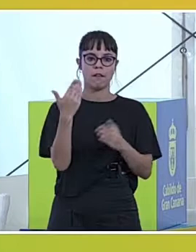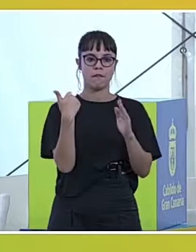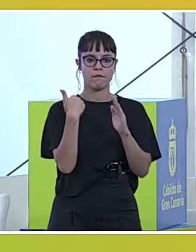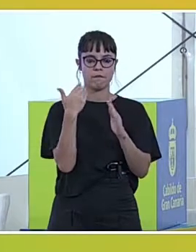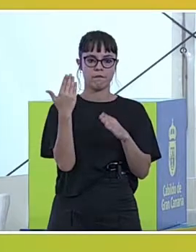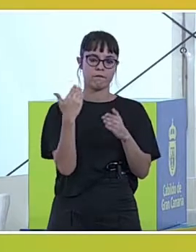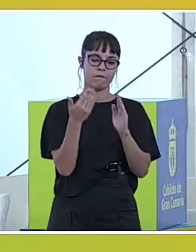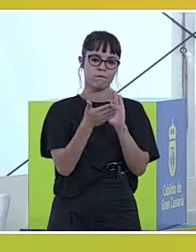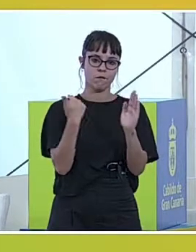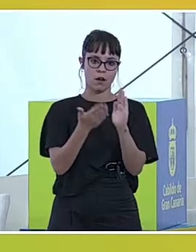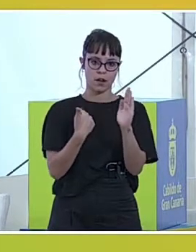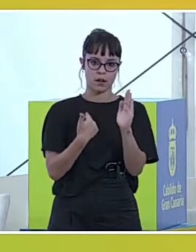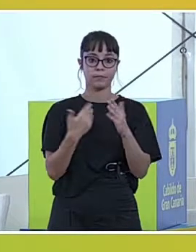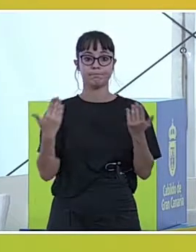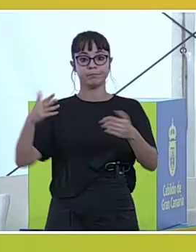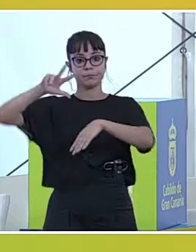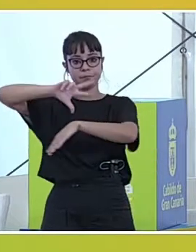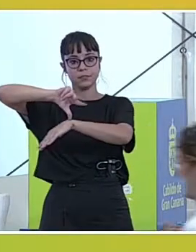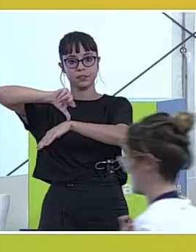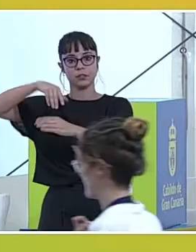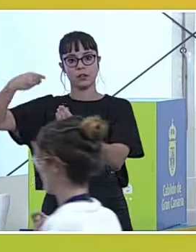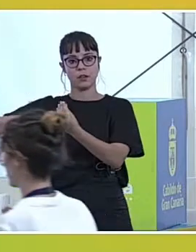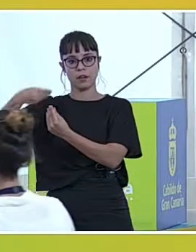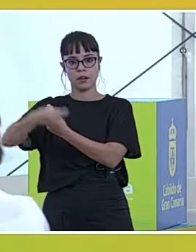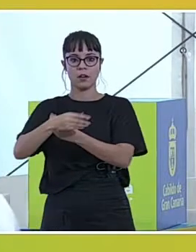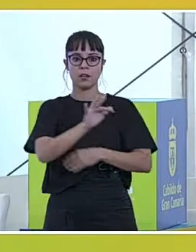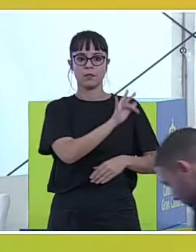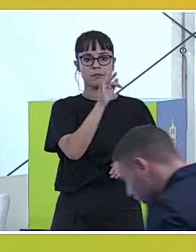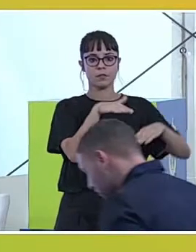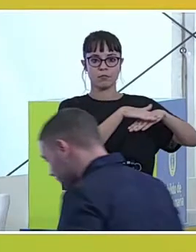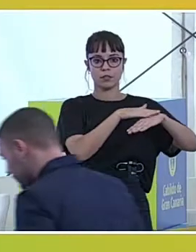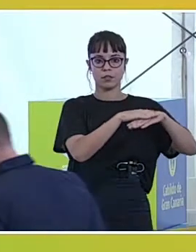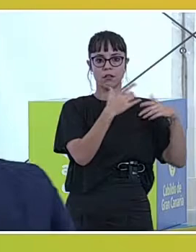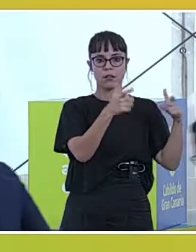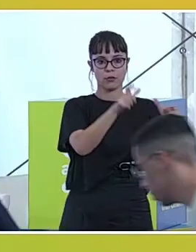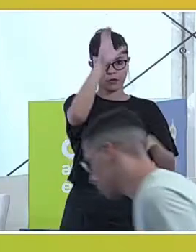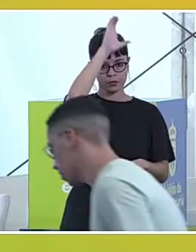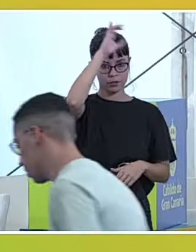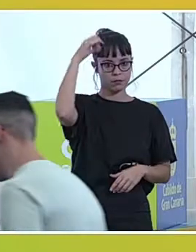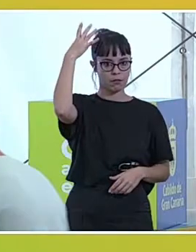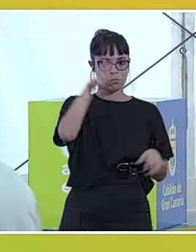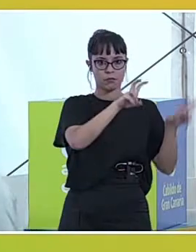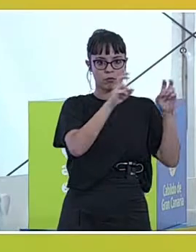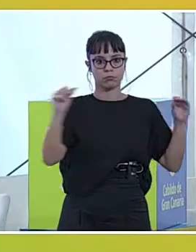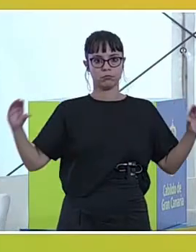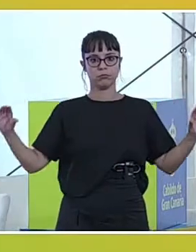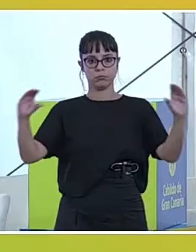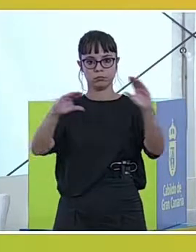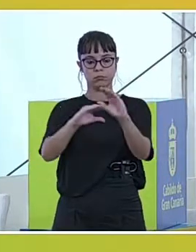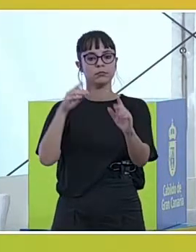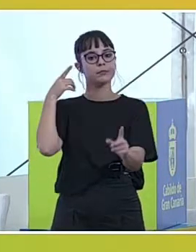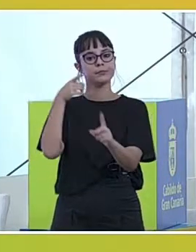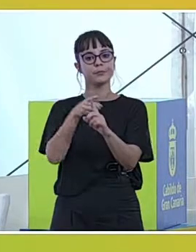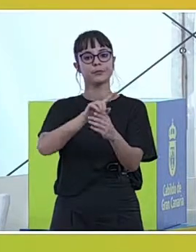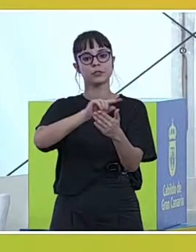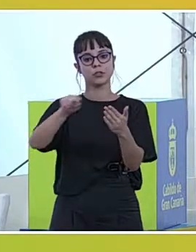una subvención por parte del Cabildo de Gran Canaria y del Ministerio de Ciencia e Innovación para apoyo a la